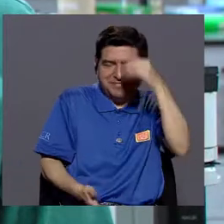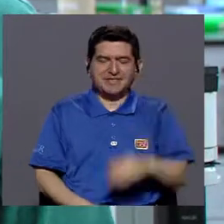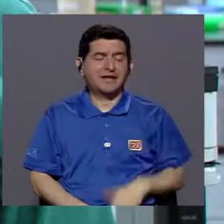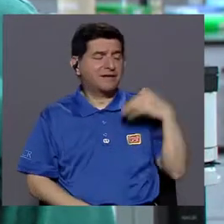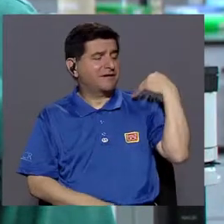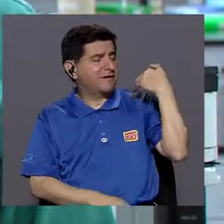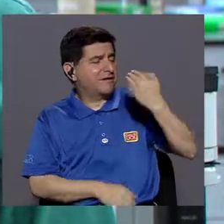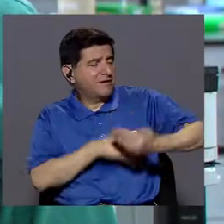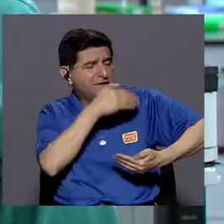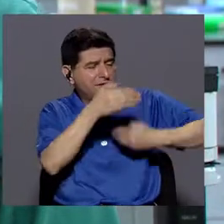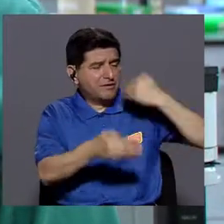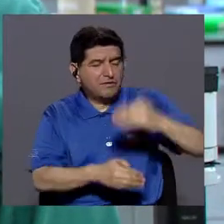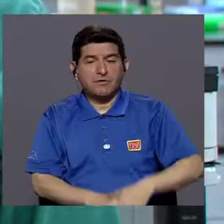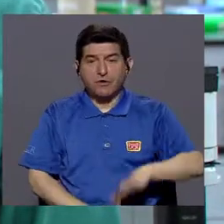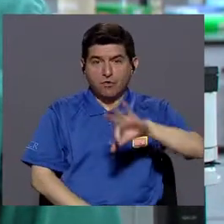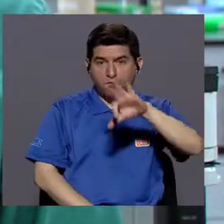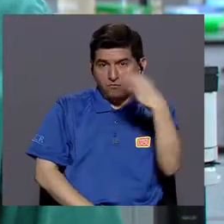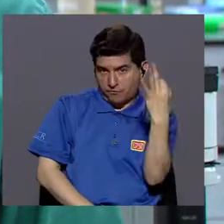empezar a aprender.